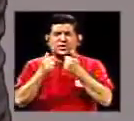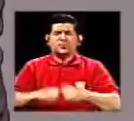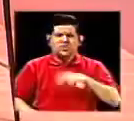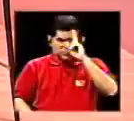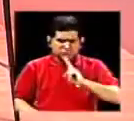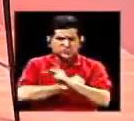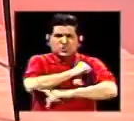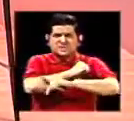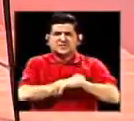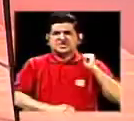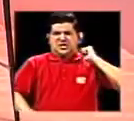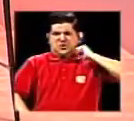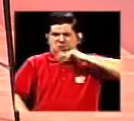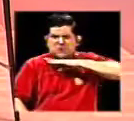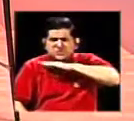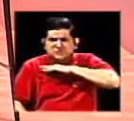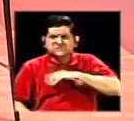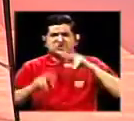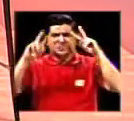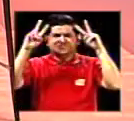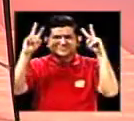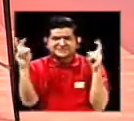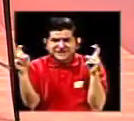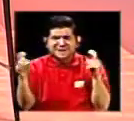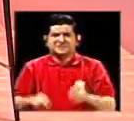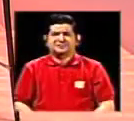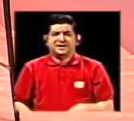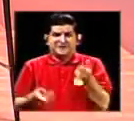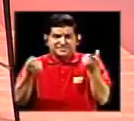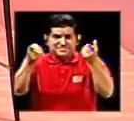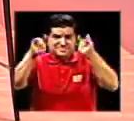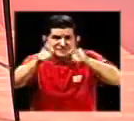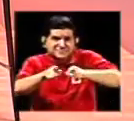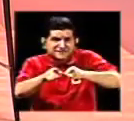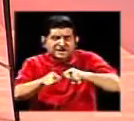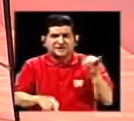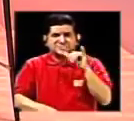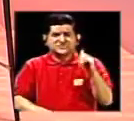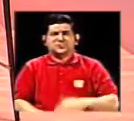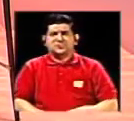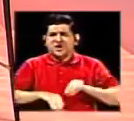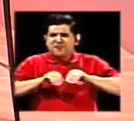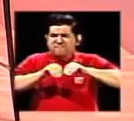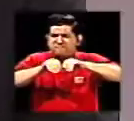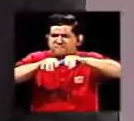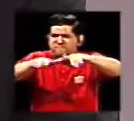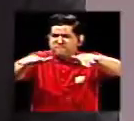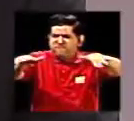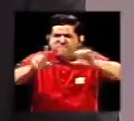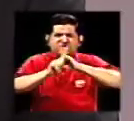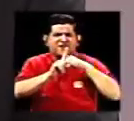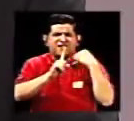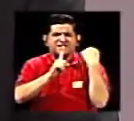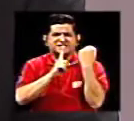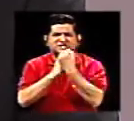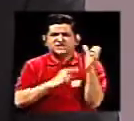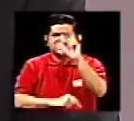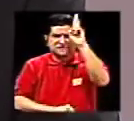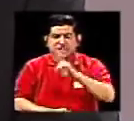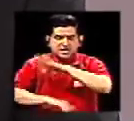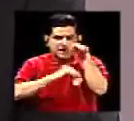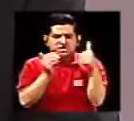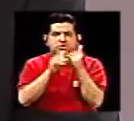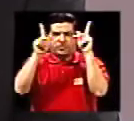otro lado, la corrupción ha sido uno de los temas que más ha también permeado la sociedad costarricense, y nosotros creemos que